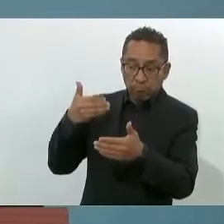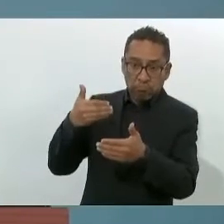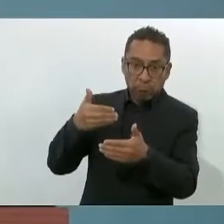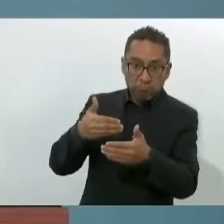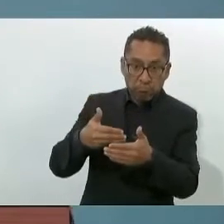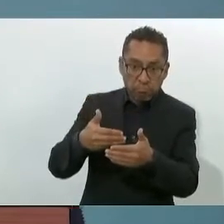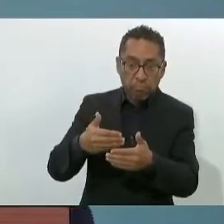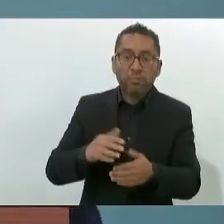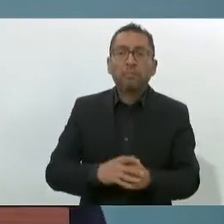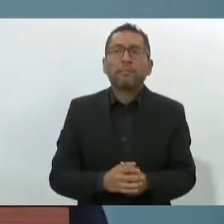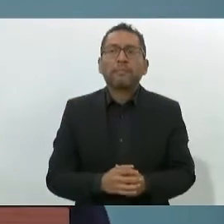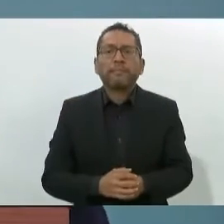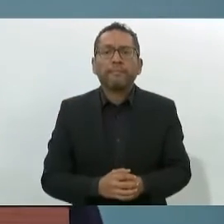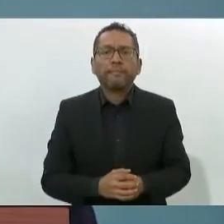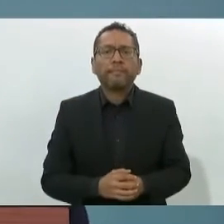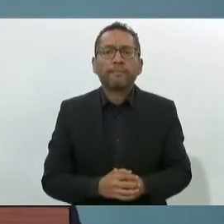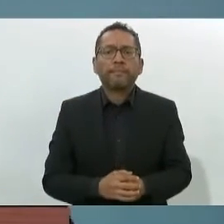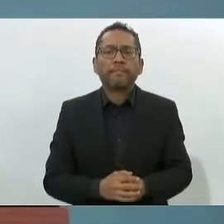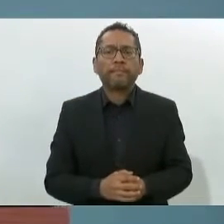se entregaron